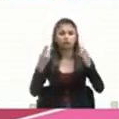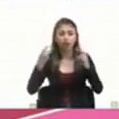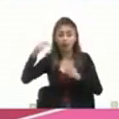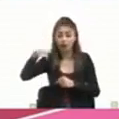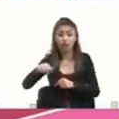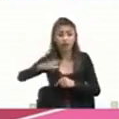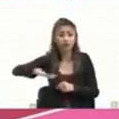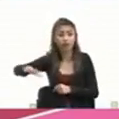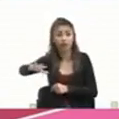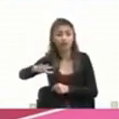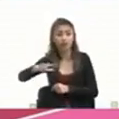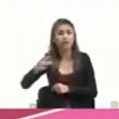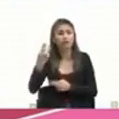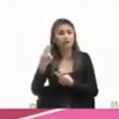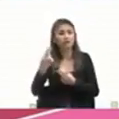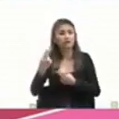nos hagan